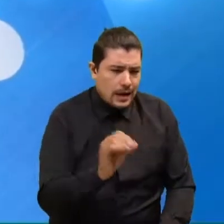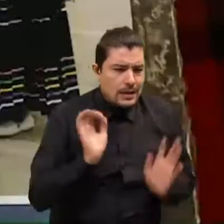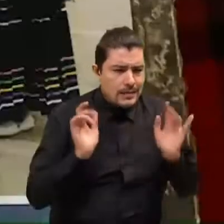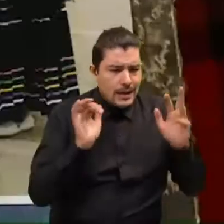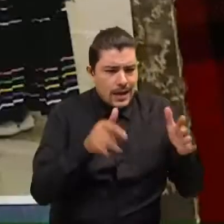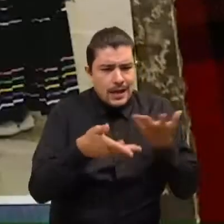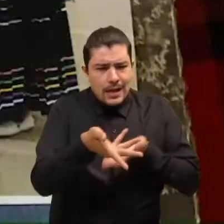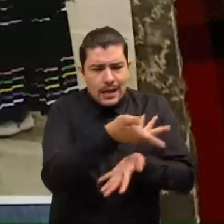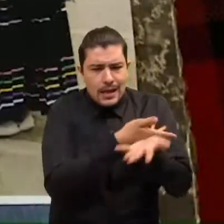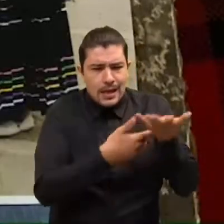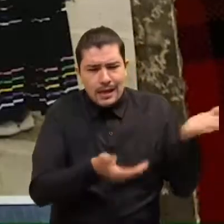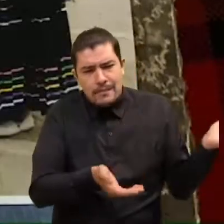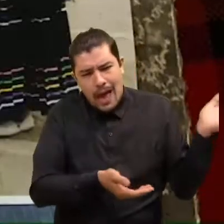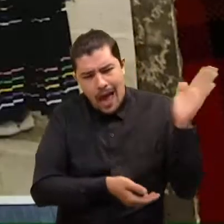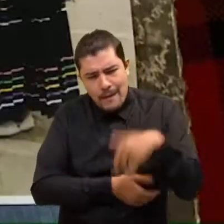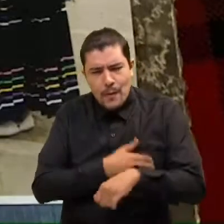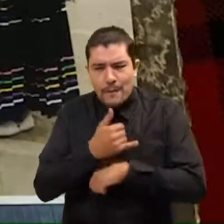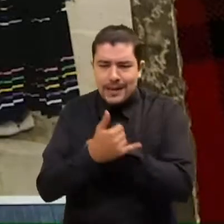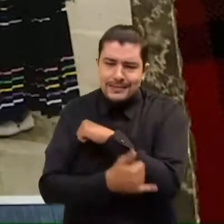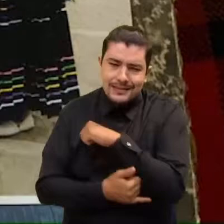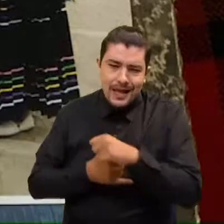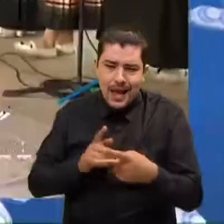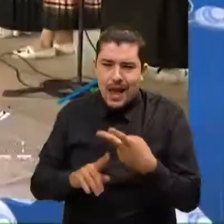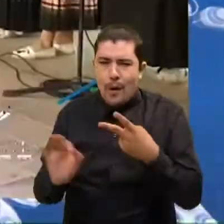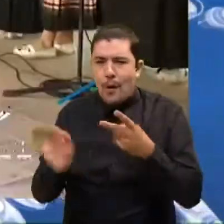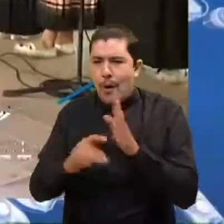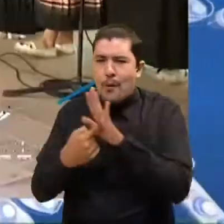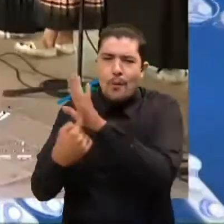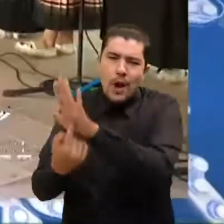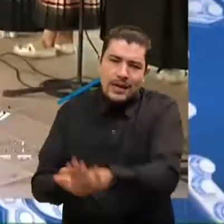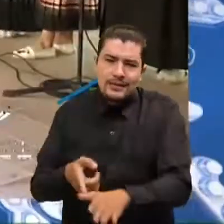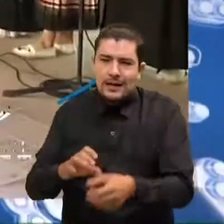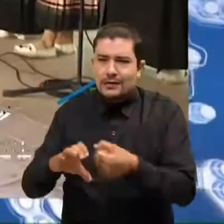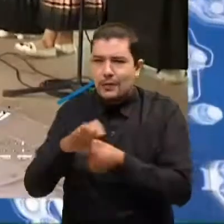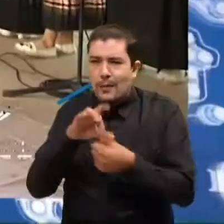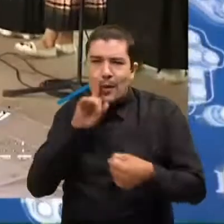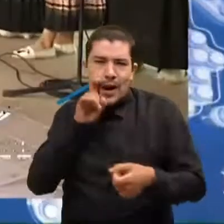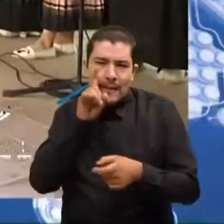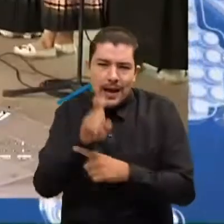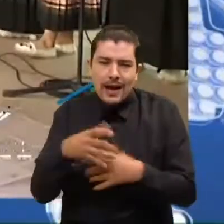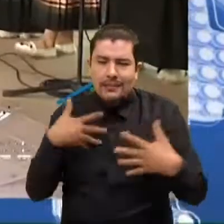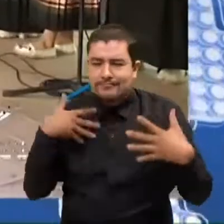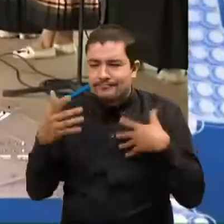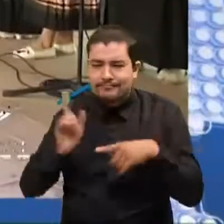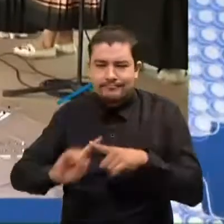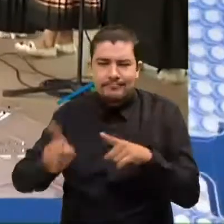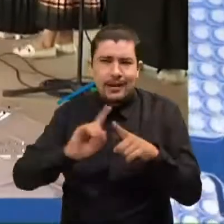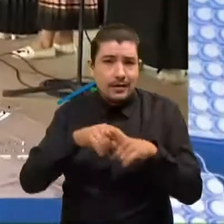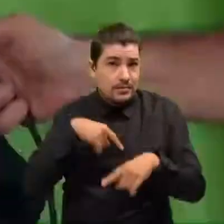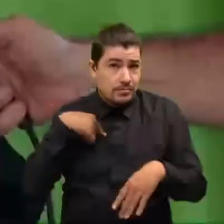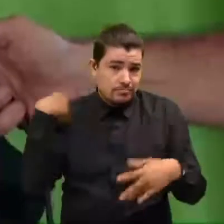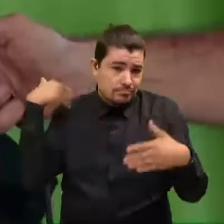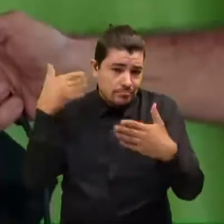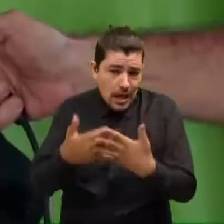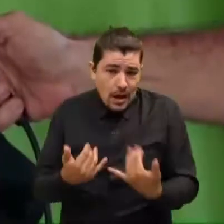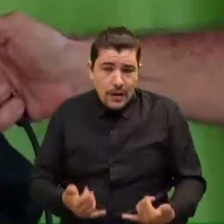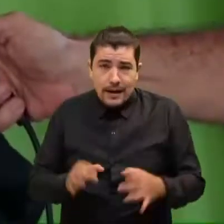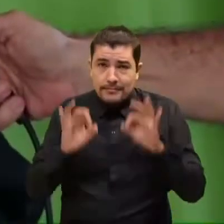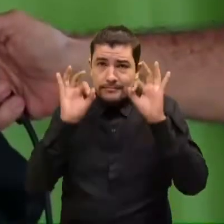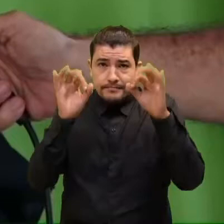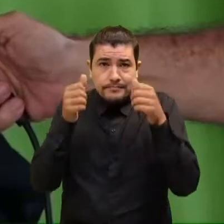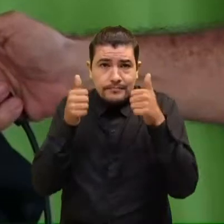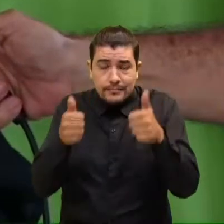mucho a paseos, a presentaciones a Bucaramanga. No, la he pasado muy rico, y con mis empleadas,